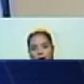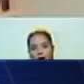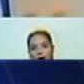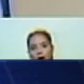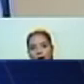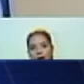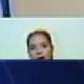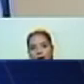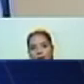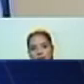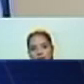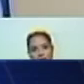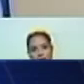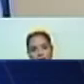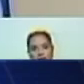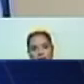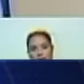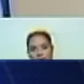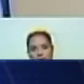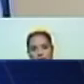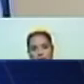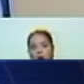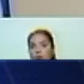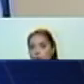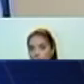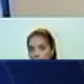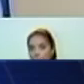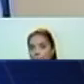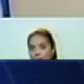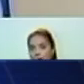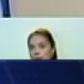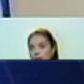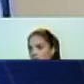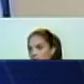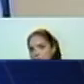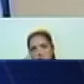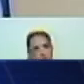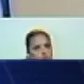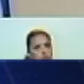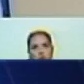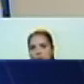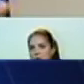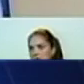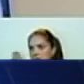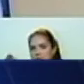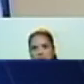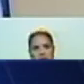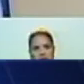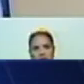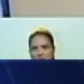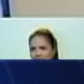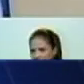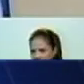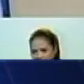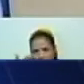Yoconda García, con este nombre y apellido y la cédula, no aparece como nómina de